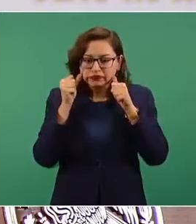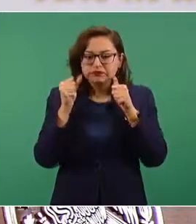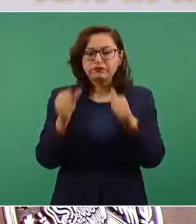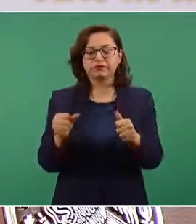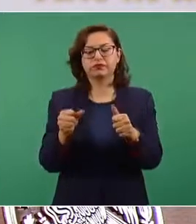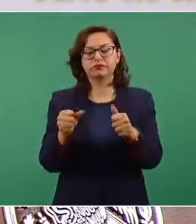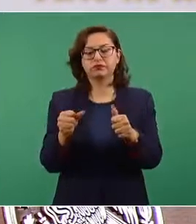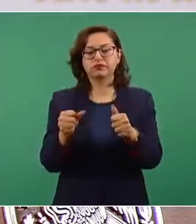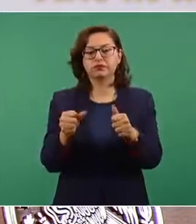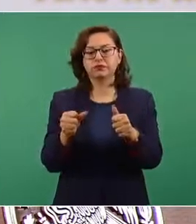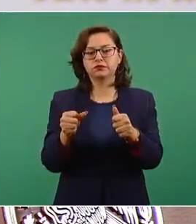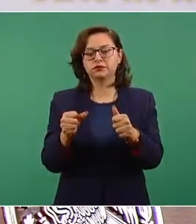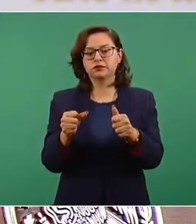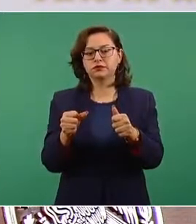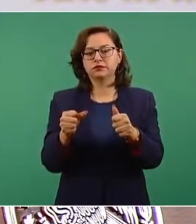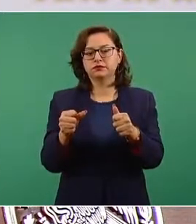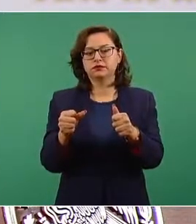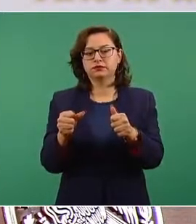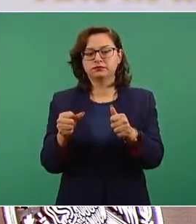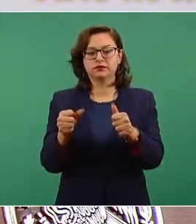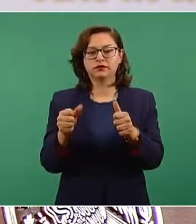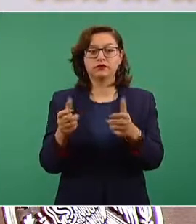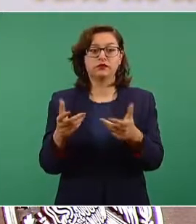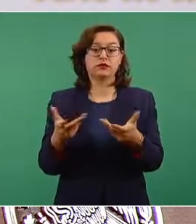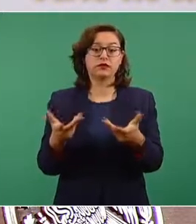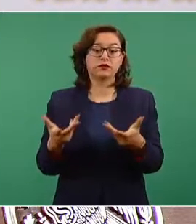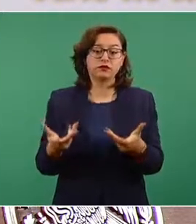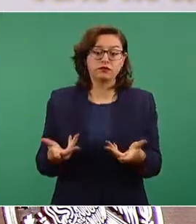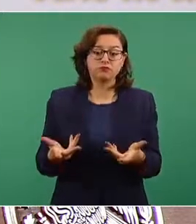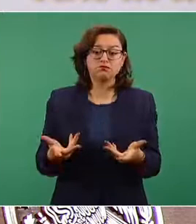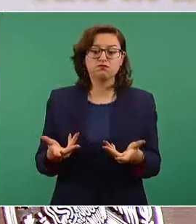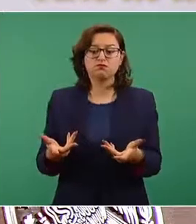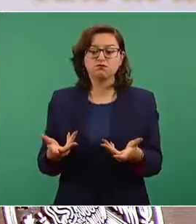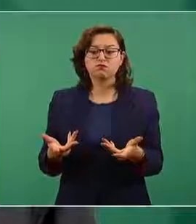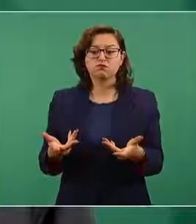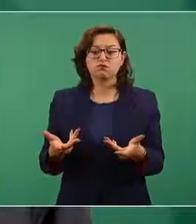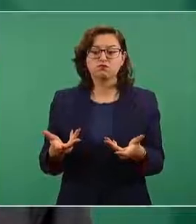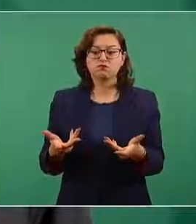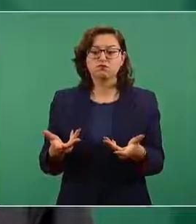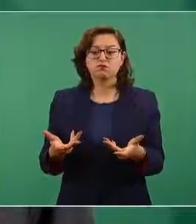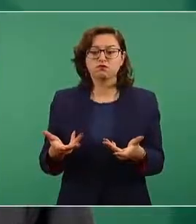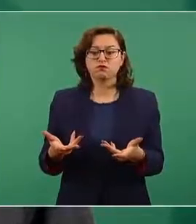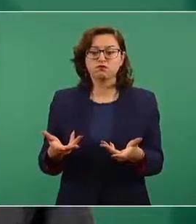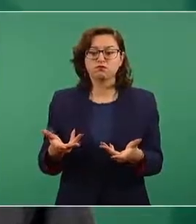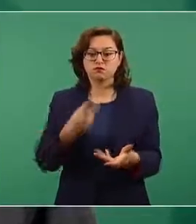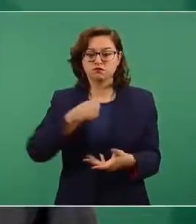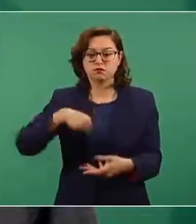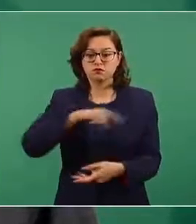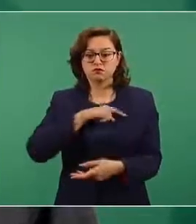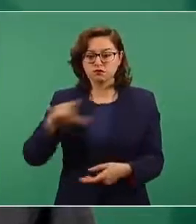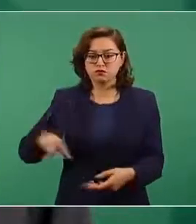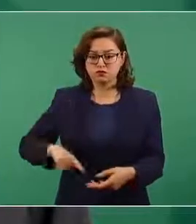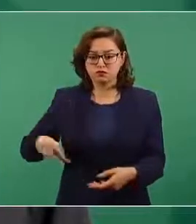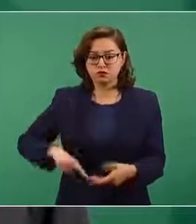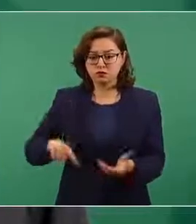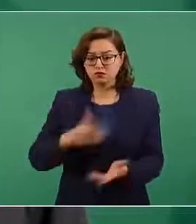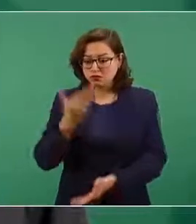Se ha actuado no solo como buenos servidores públicos,